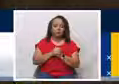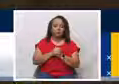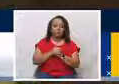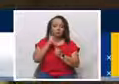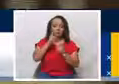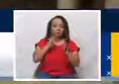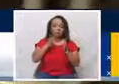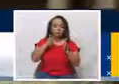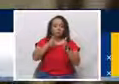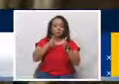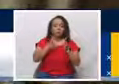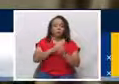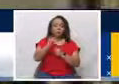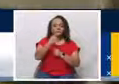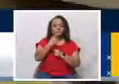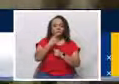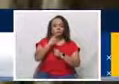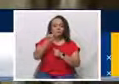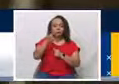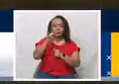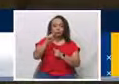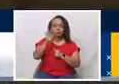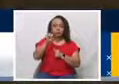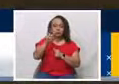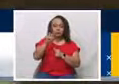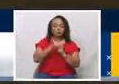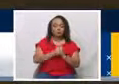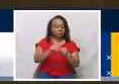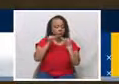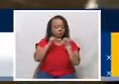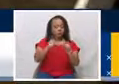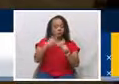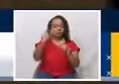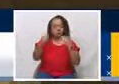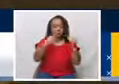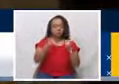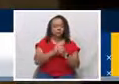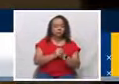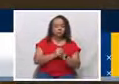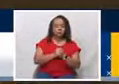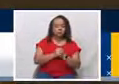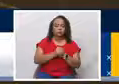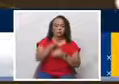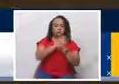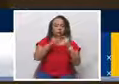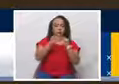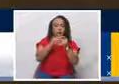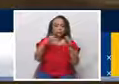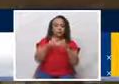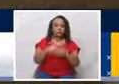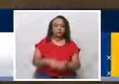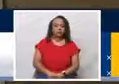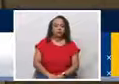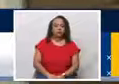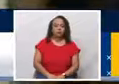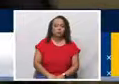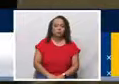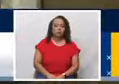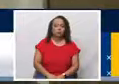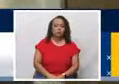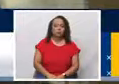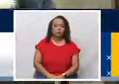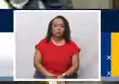bien mencionaba Gustavo. Continúa saliendo parte de la delegación. Vamos a ver